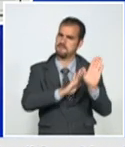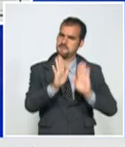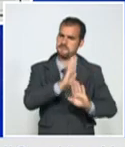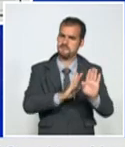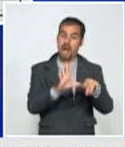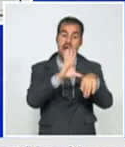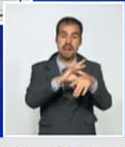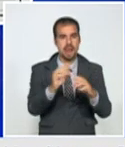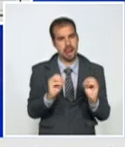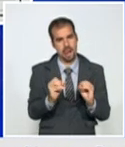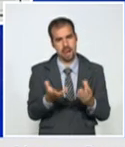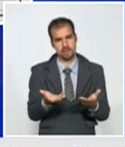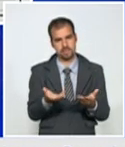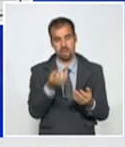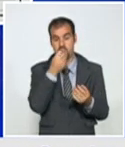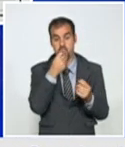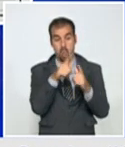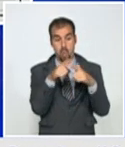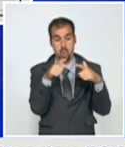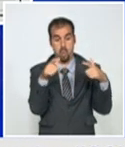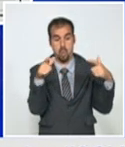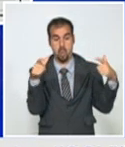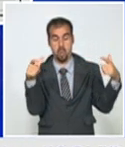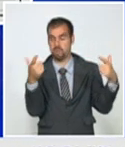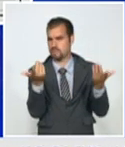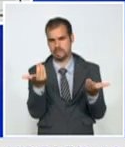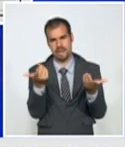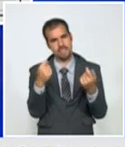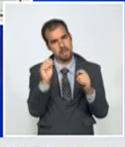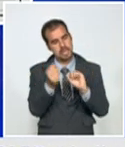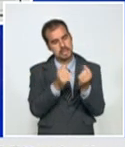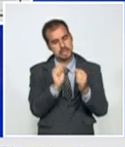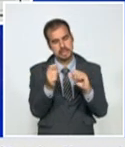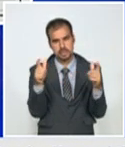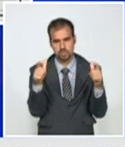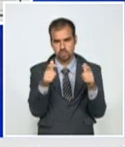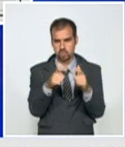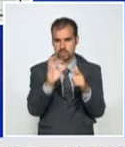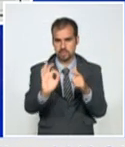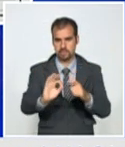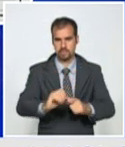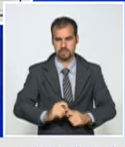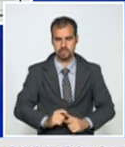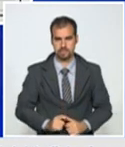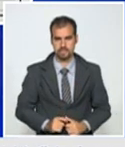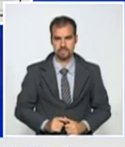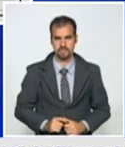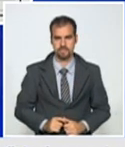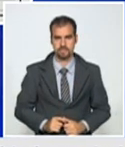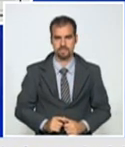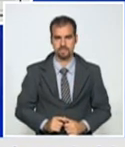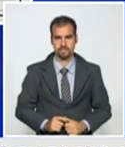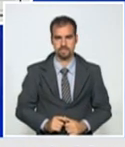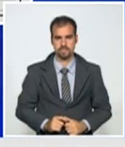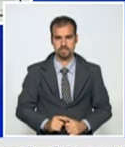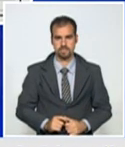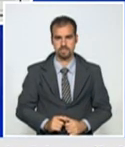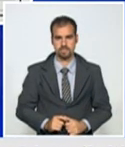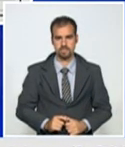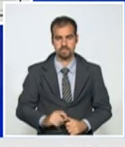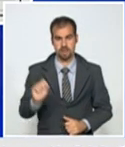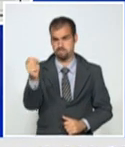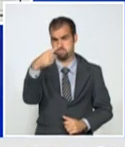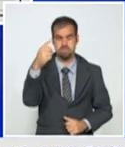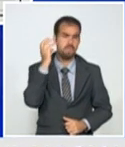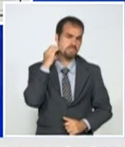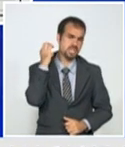esta transmisión se mantenga o incremente. Manzanillo, Jiguaní,